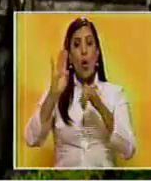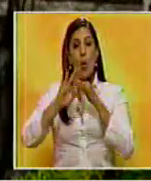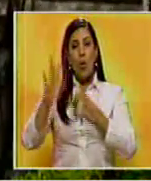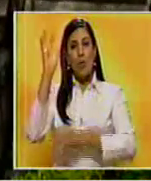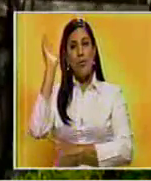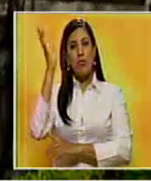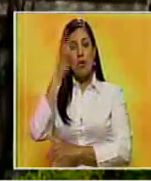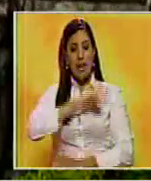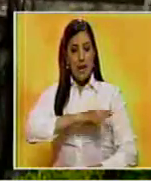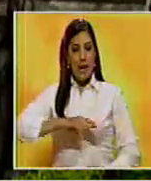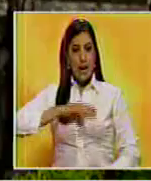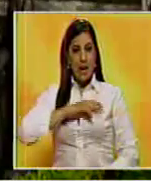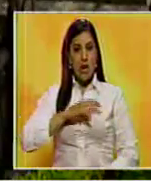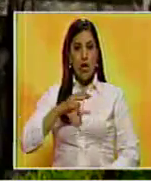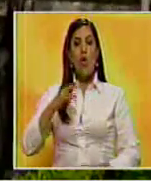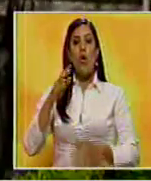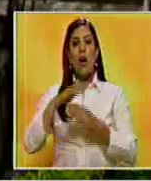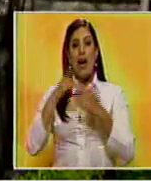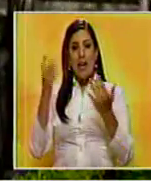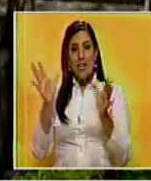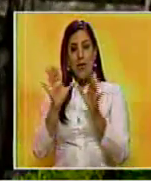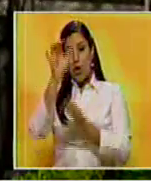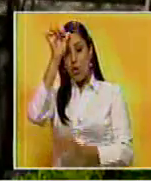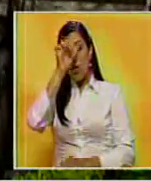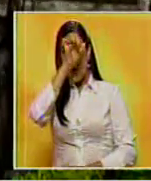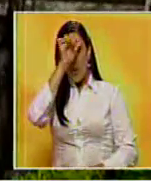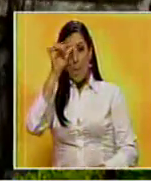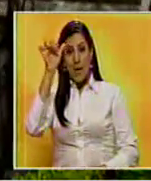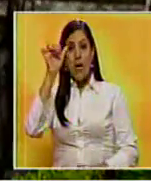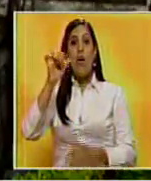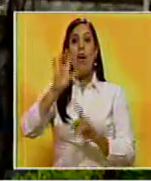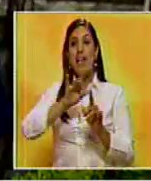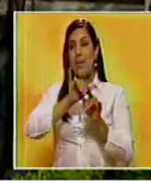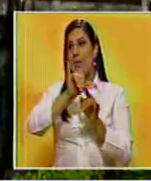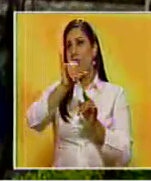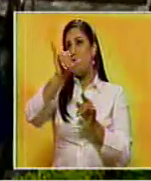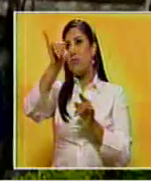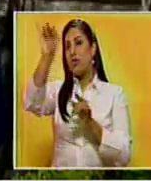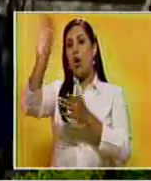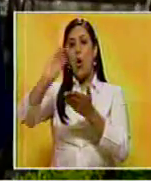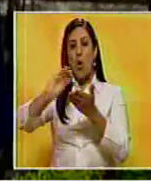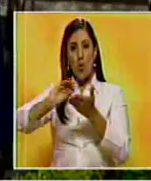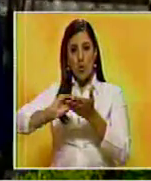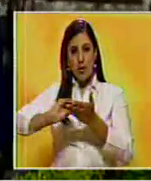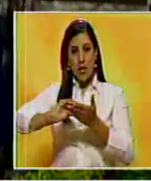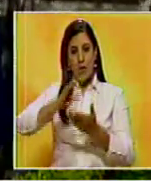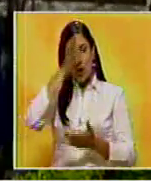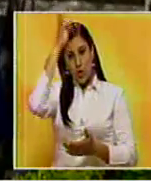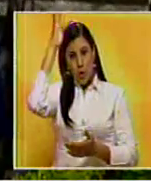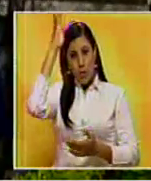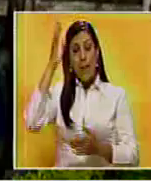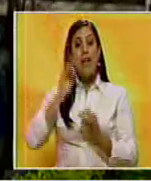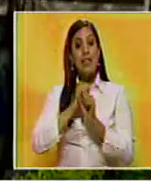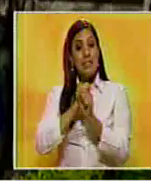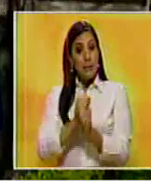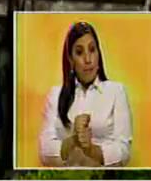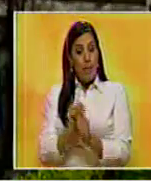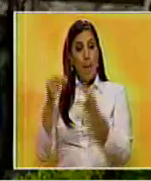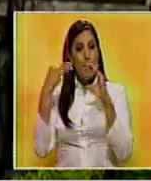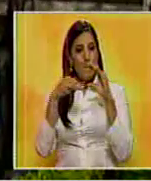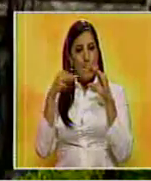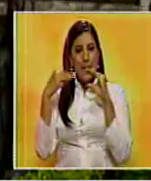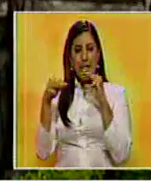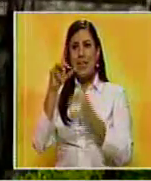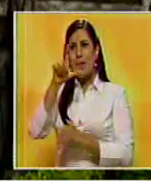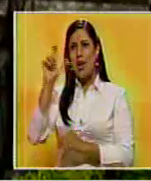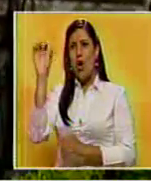último acto religioso, el Angelus, el domingo, y desde allí partirá el Papa de regreso para Roma. Se espera que el mensaje que le